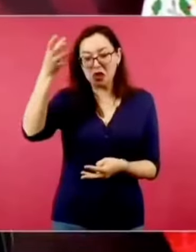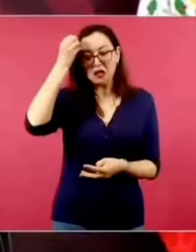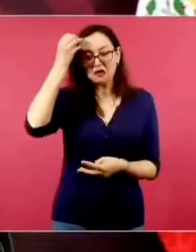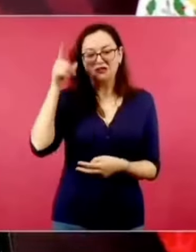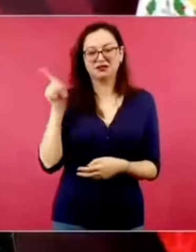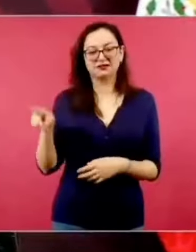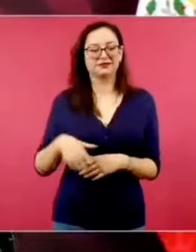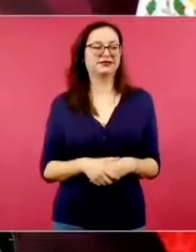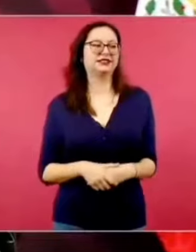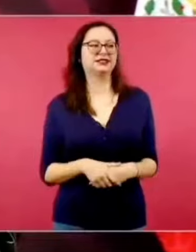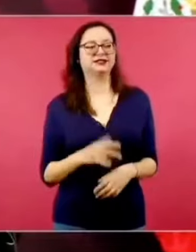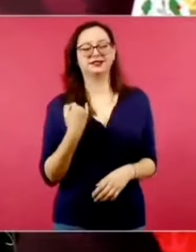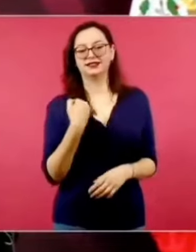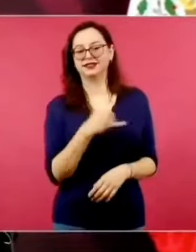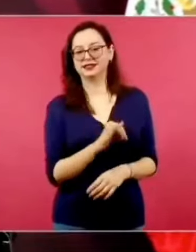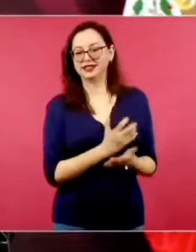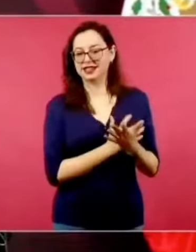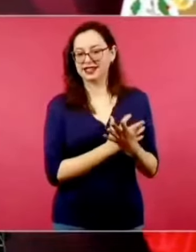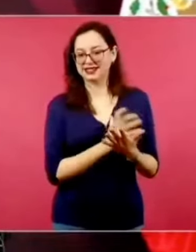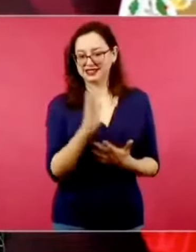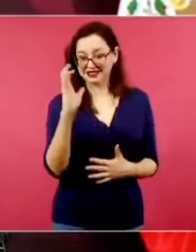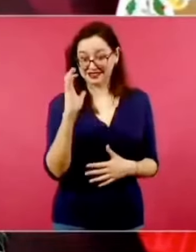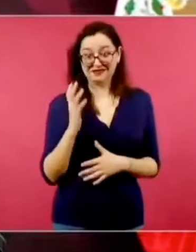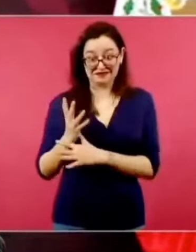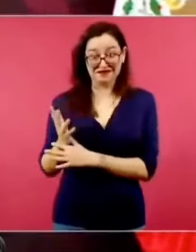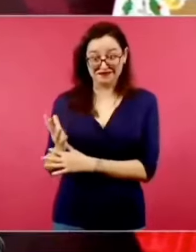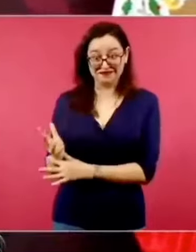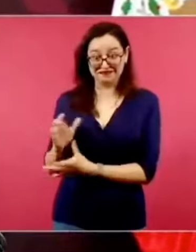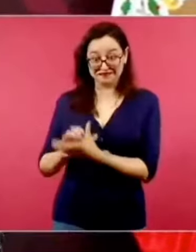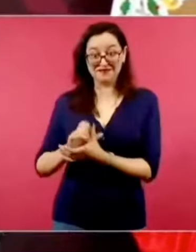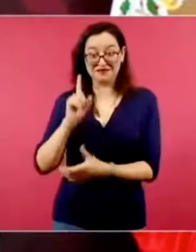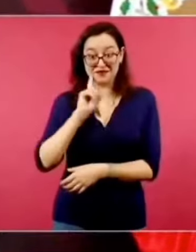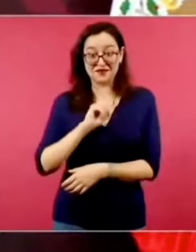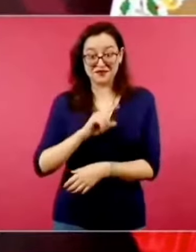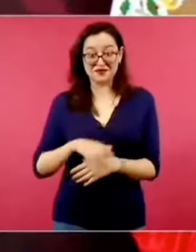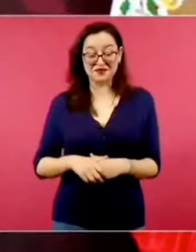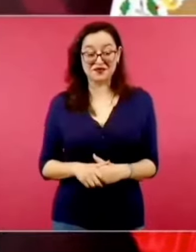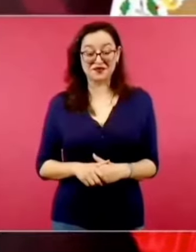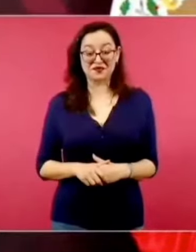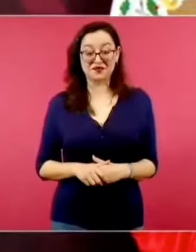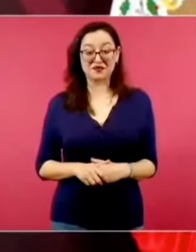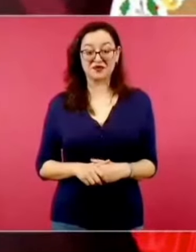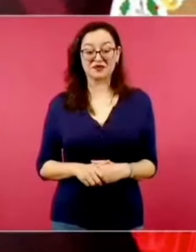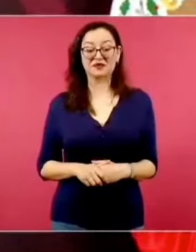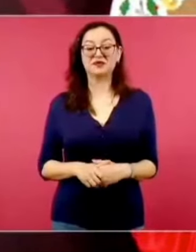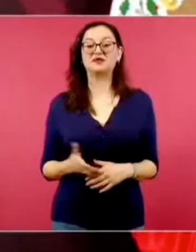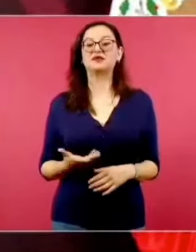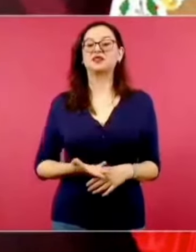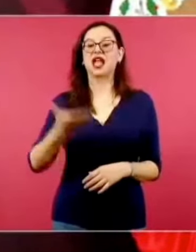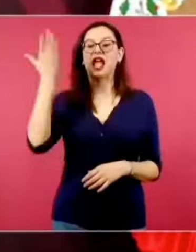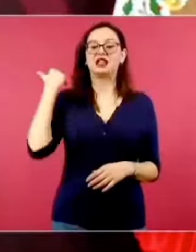cosas este Luis buñuel El Gran